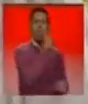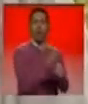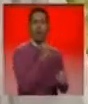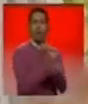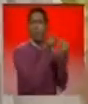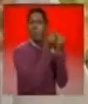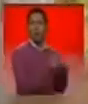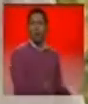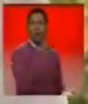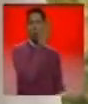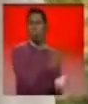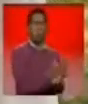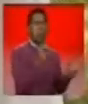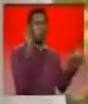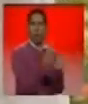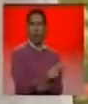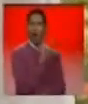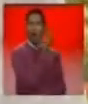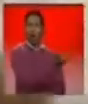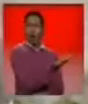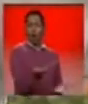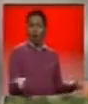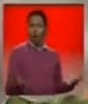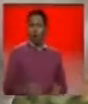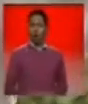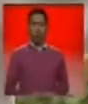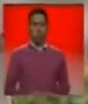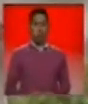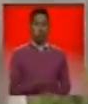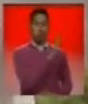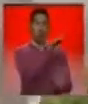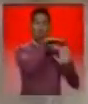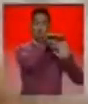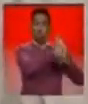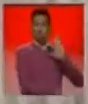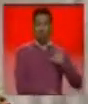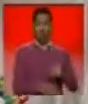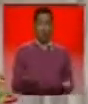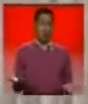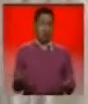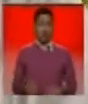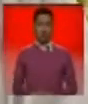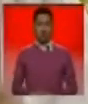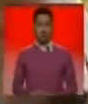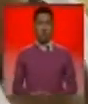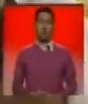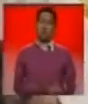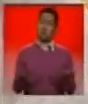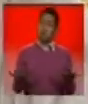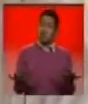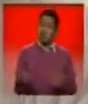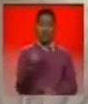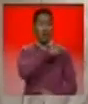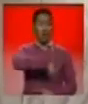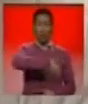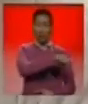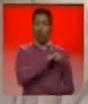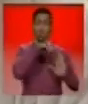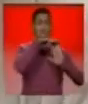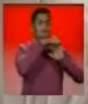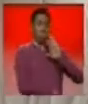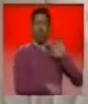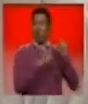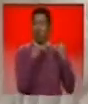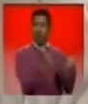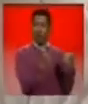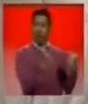integra. Ha seguido creando empleo en la economía, pero no en la suficiente cantidad para absorber toda la nueva mano de obra. Allá destruyeron empleo en términos